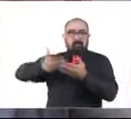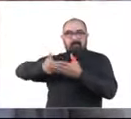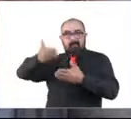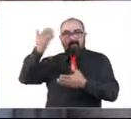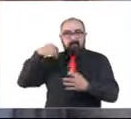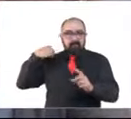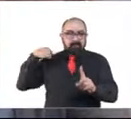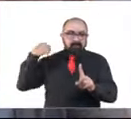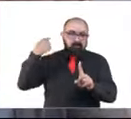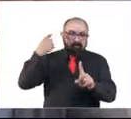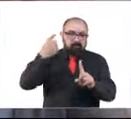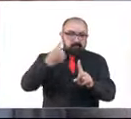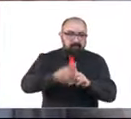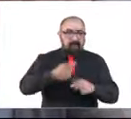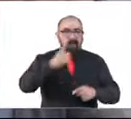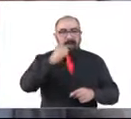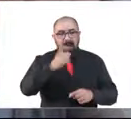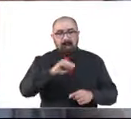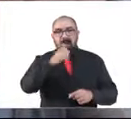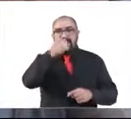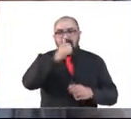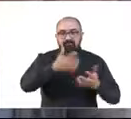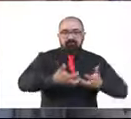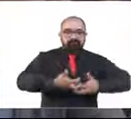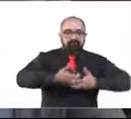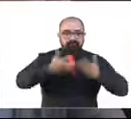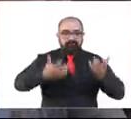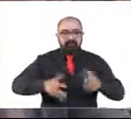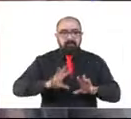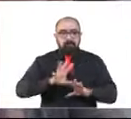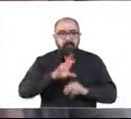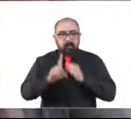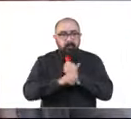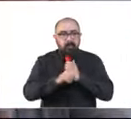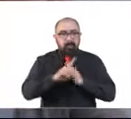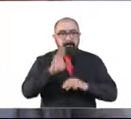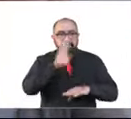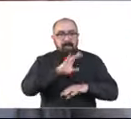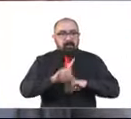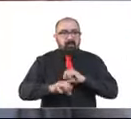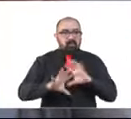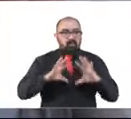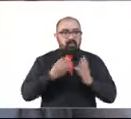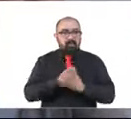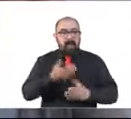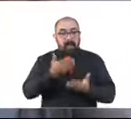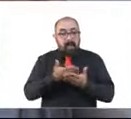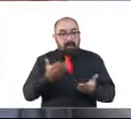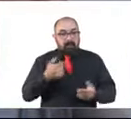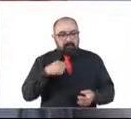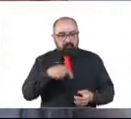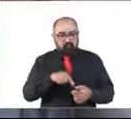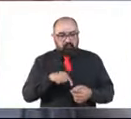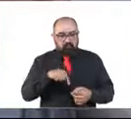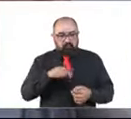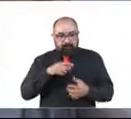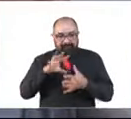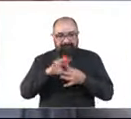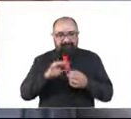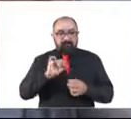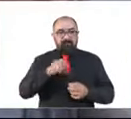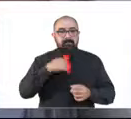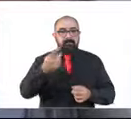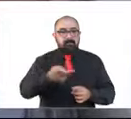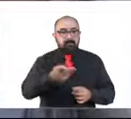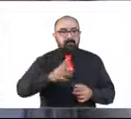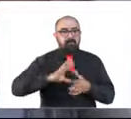los subsistemas de agua, suelo y aire han sido sumamente afectados. Esta pregunta se la quiero dirigir al doctor Víctor